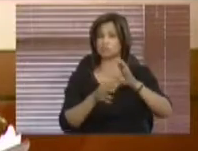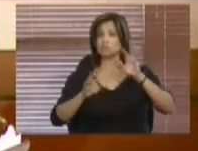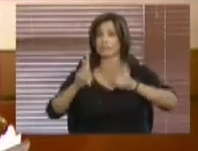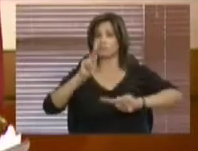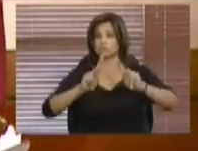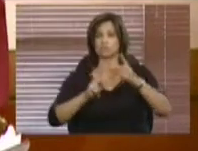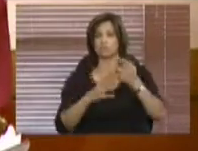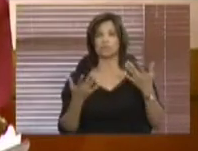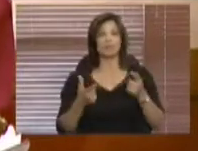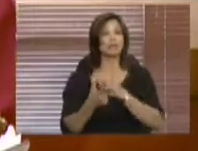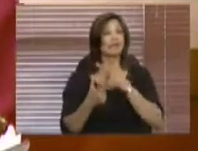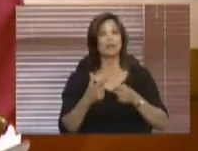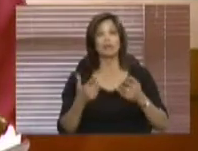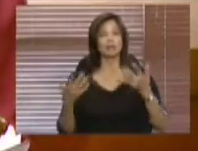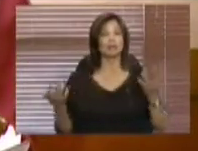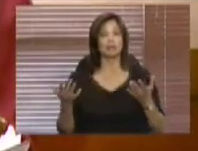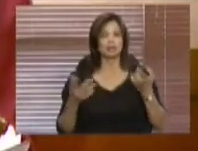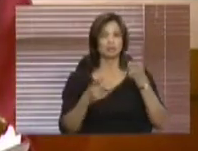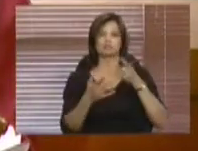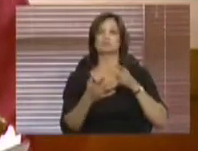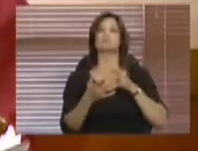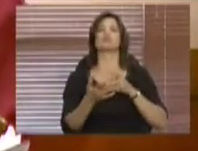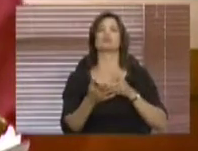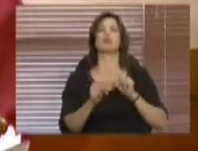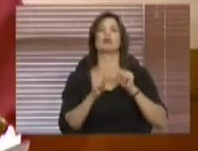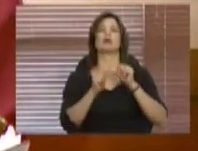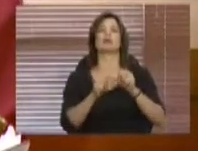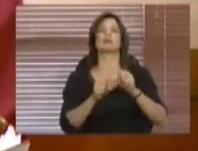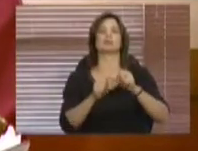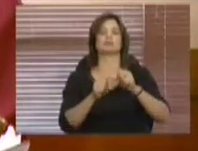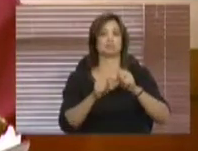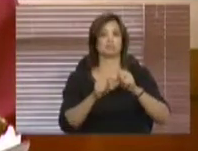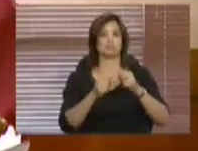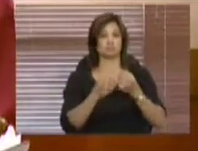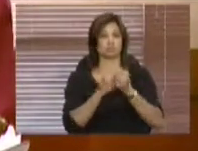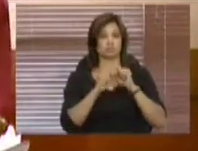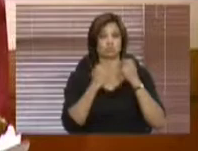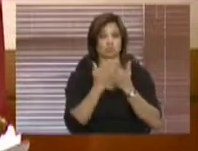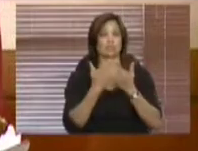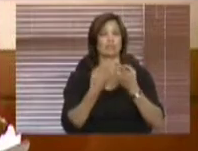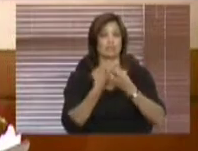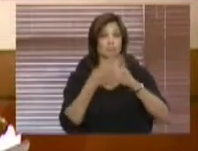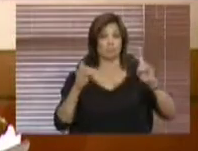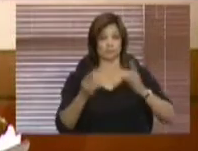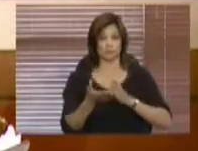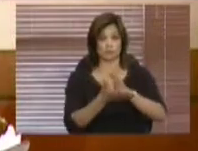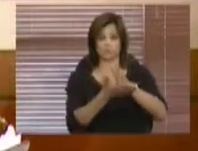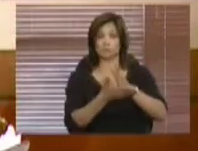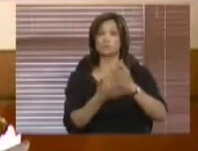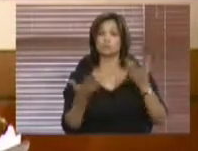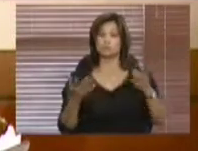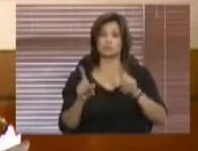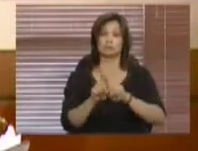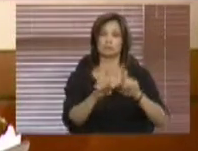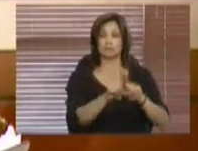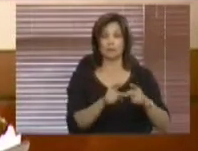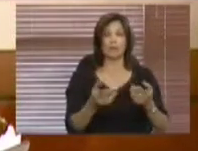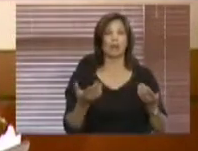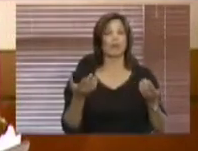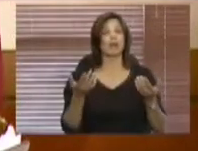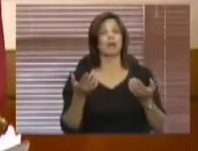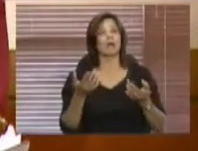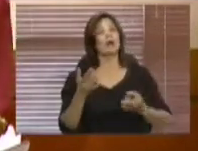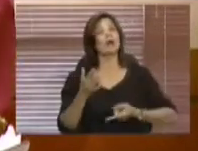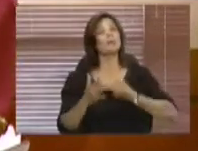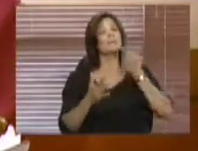y, consecuentemente, contra la vigencia del Estado social y democrático de derecho. Otras veces sucede